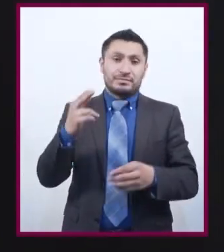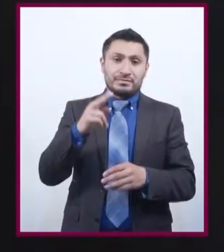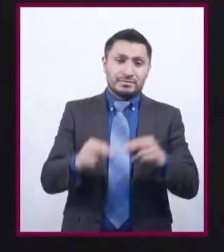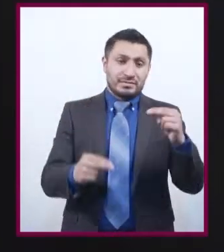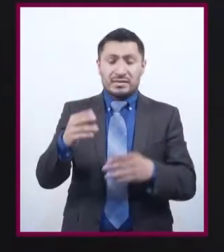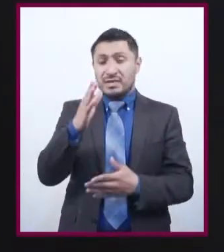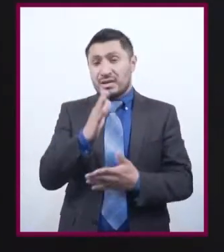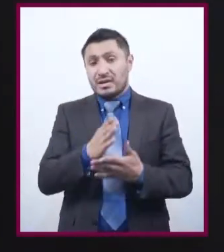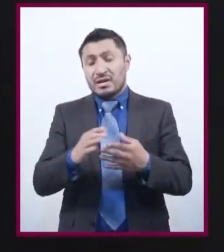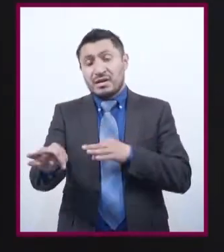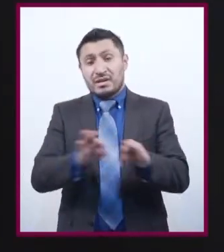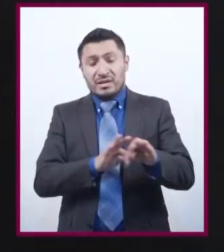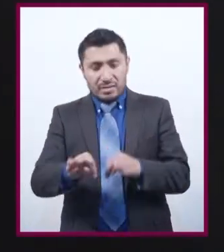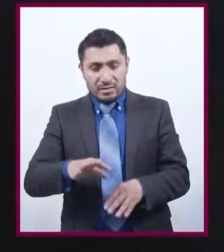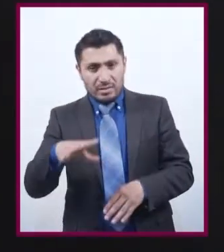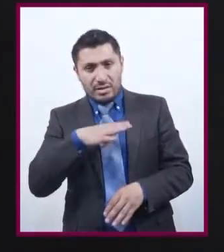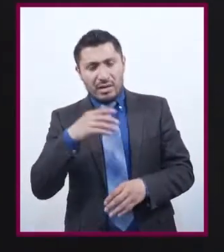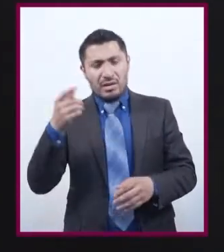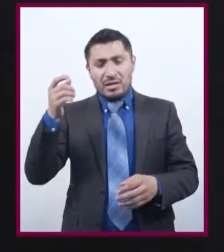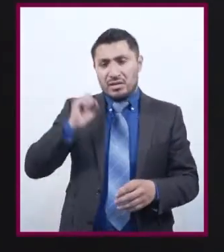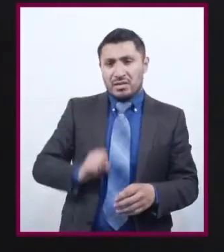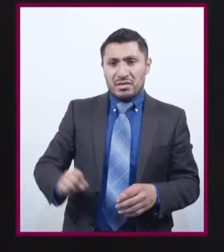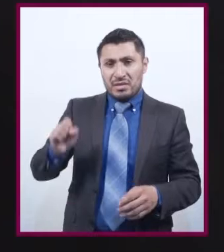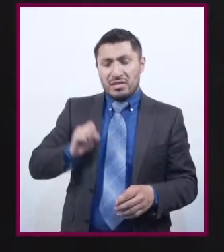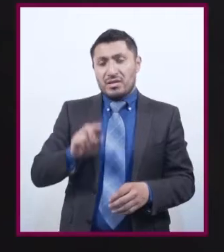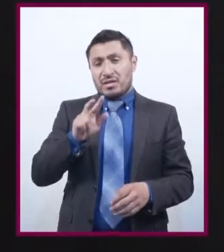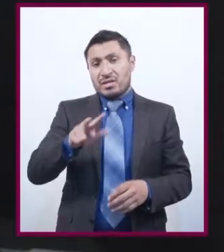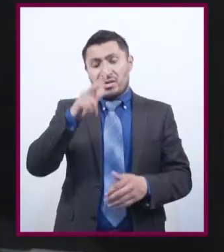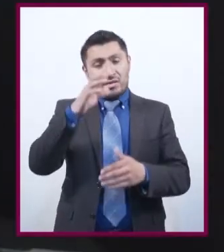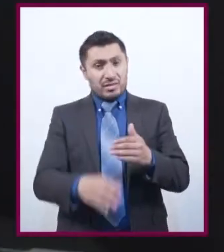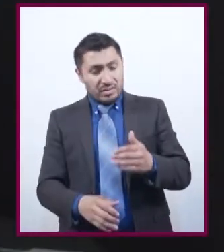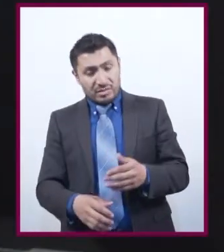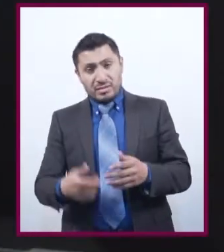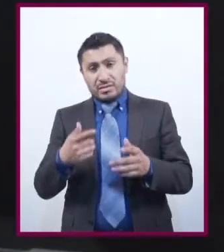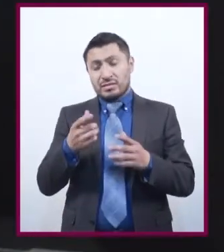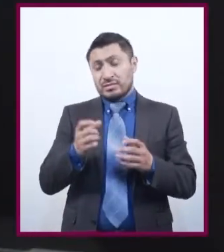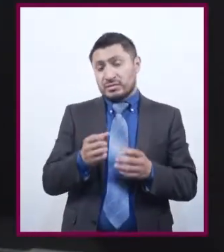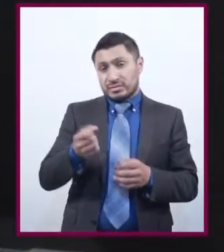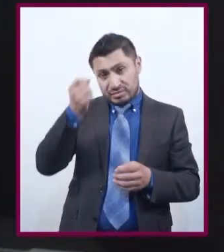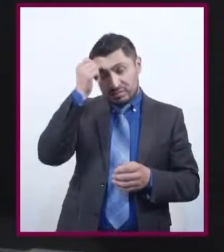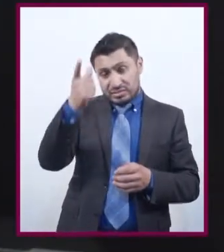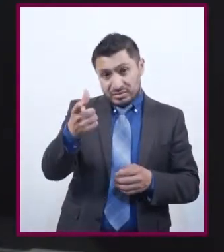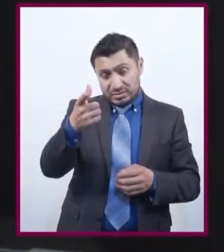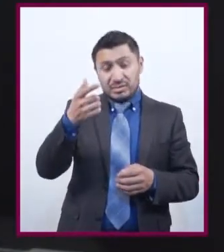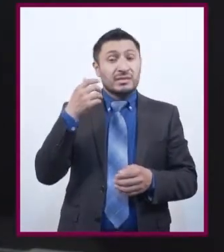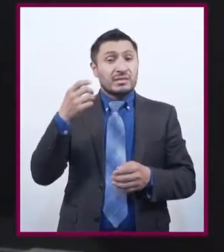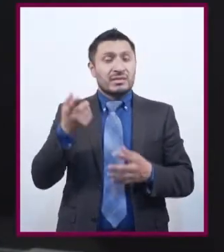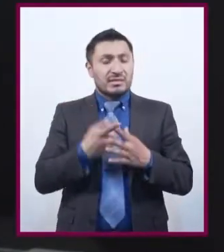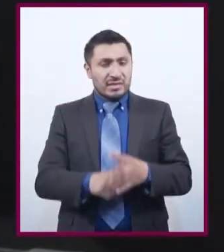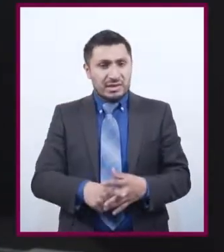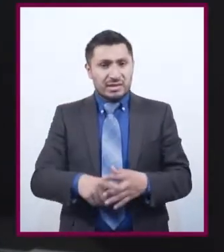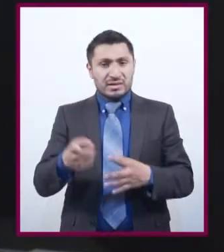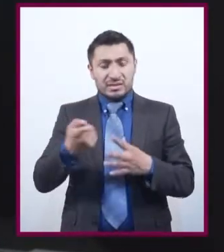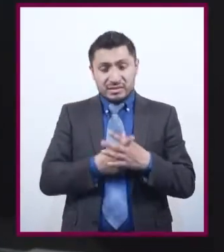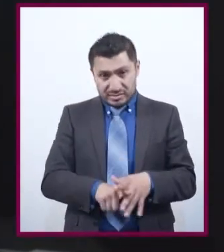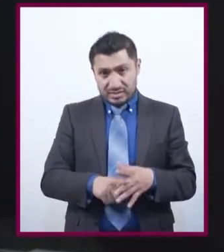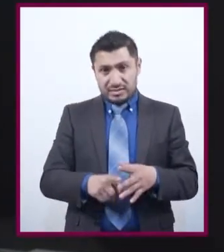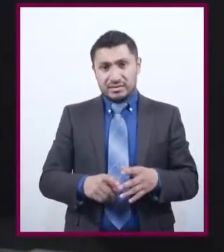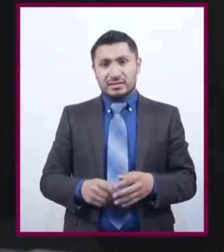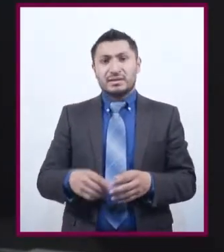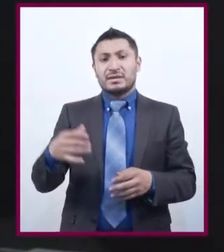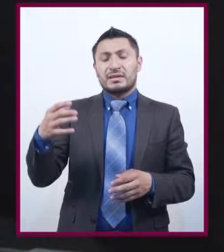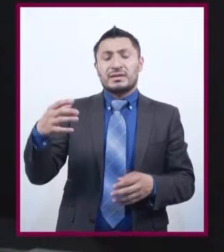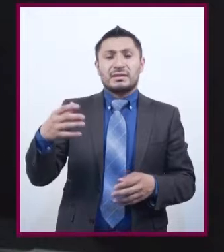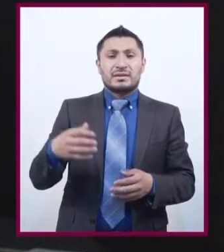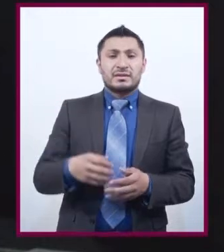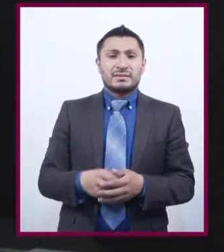o clase Obrera que comenzó a surgir a finales de siglo 18 y que Mediante los sindicatos negocios